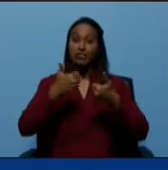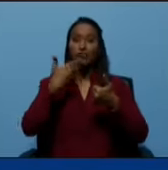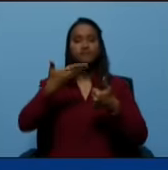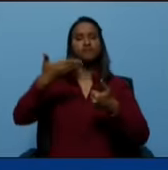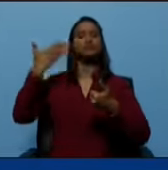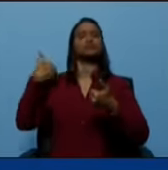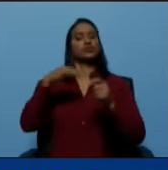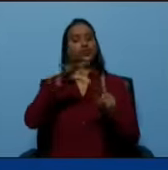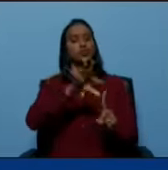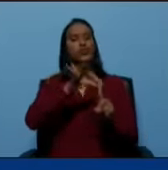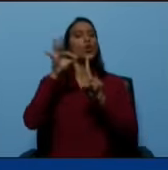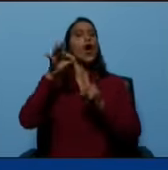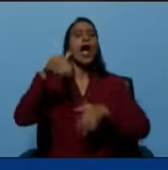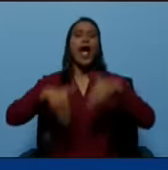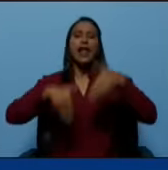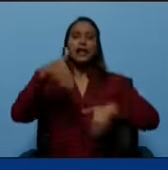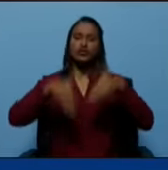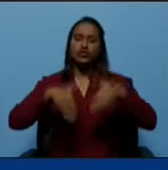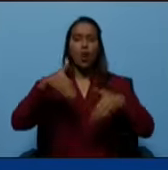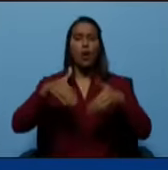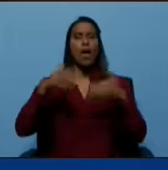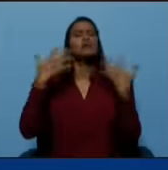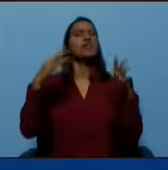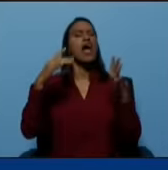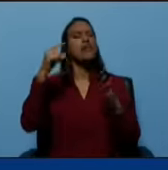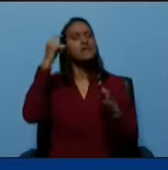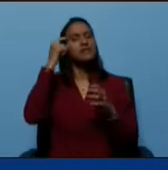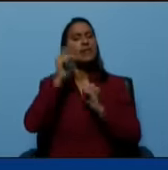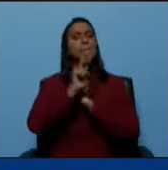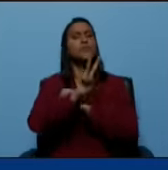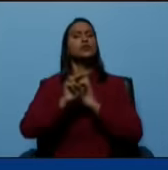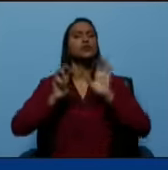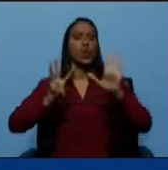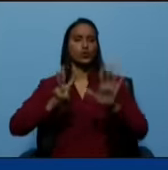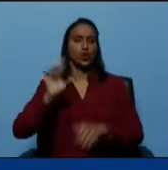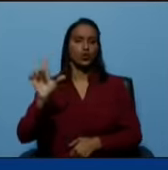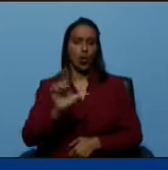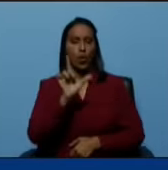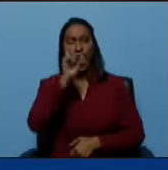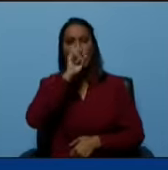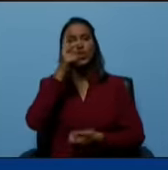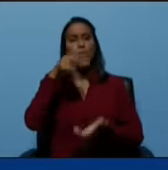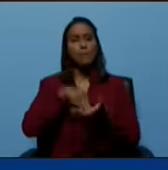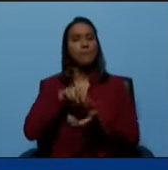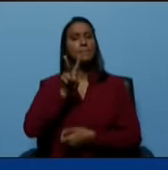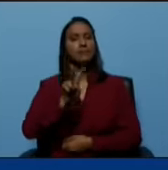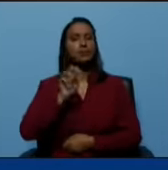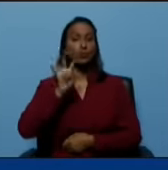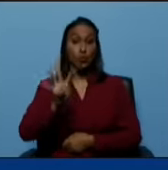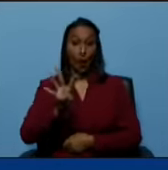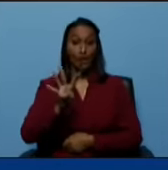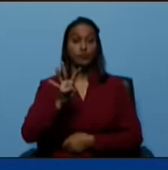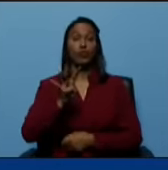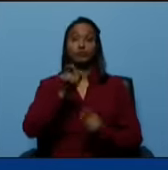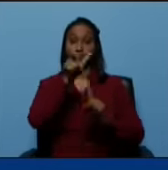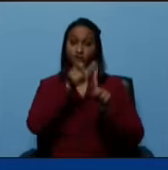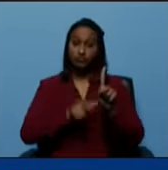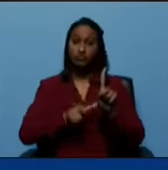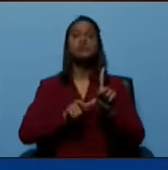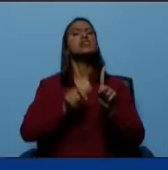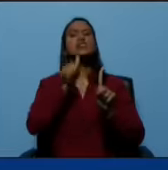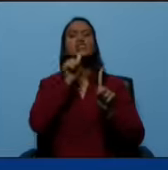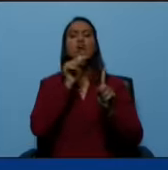pasadas elecciones celebradas el 28 de julio de 2024, representado en este acto por el